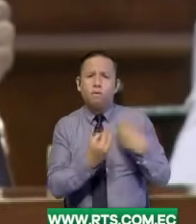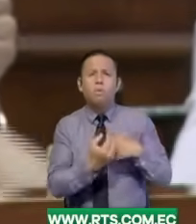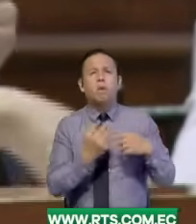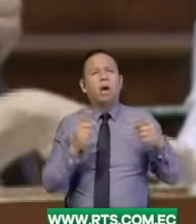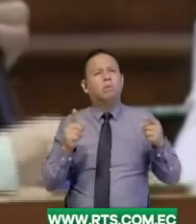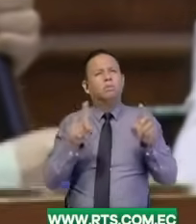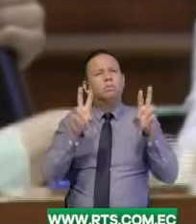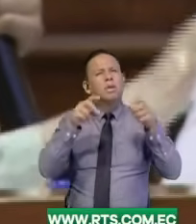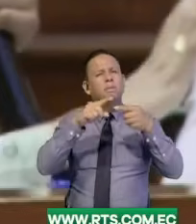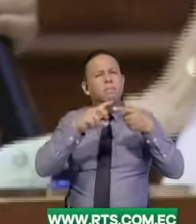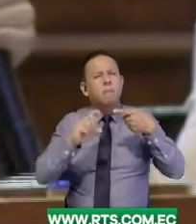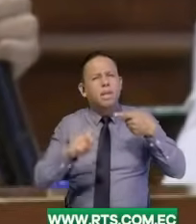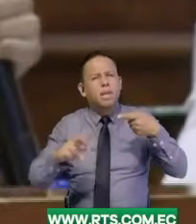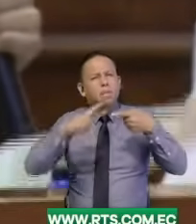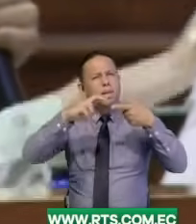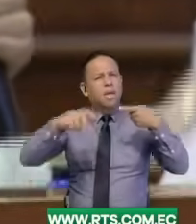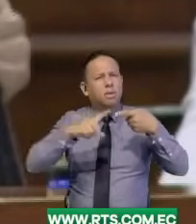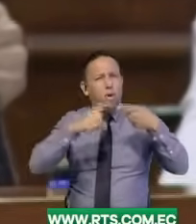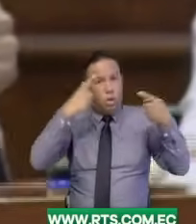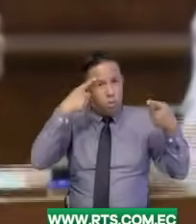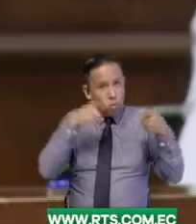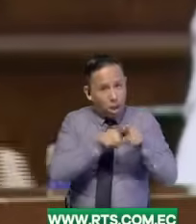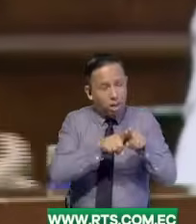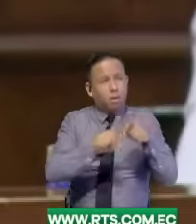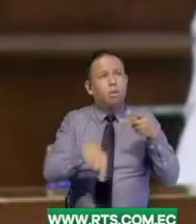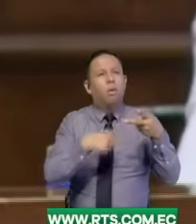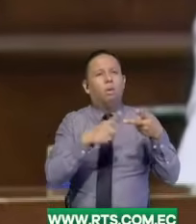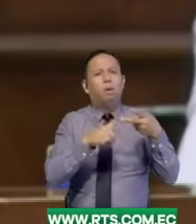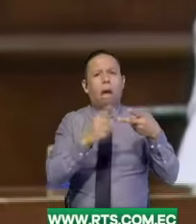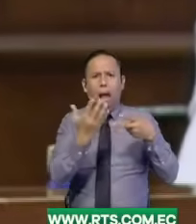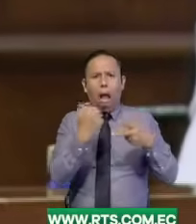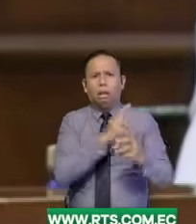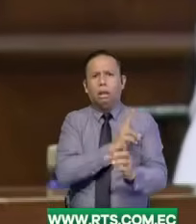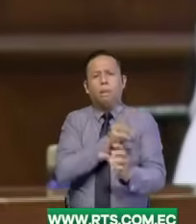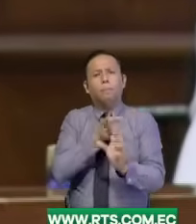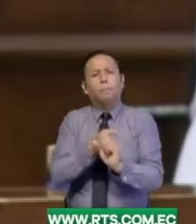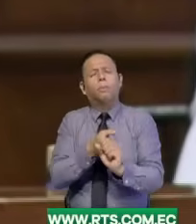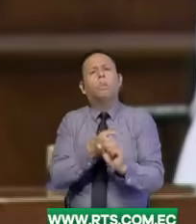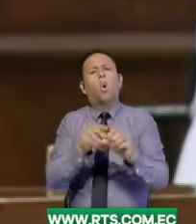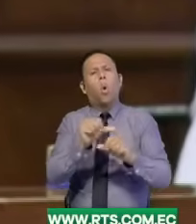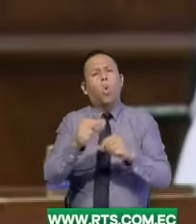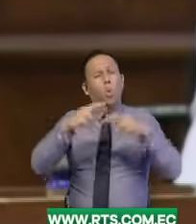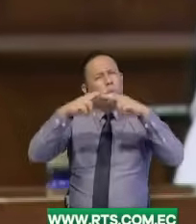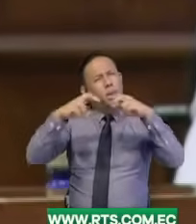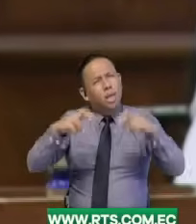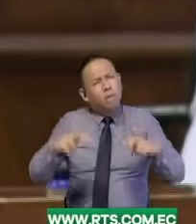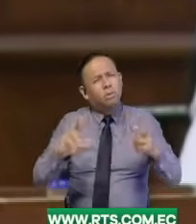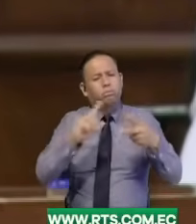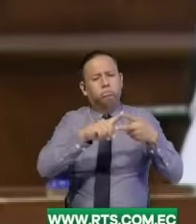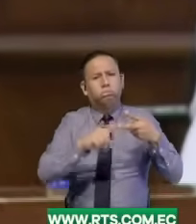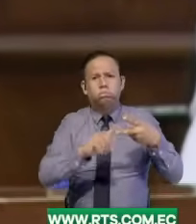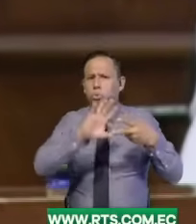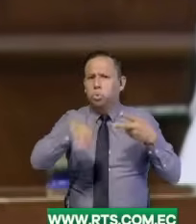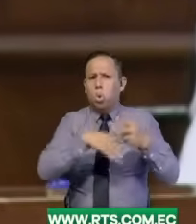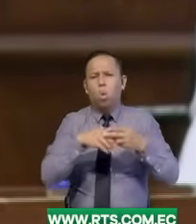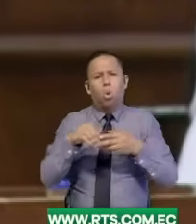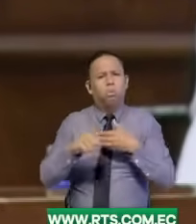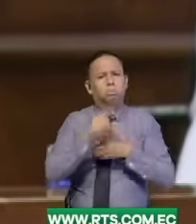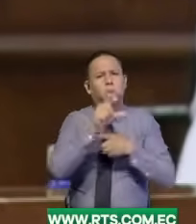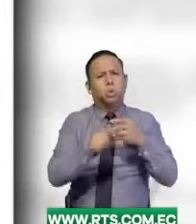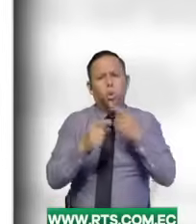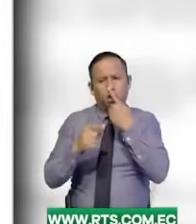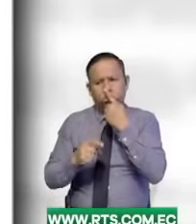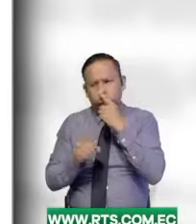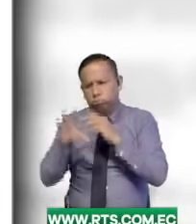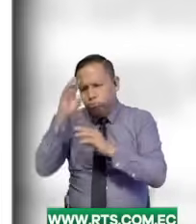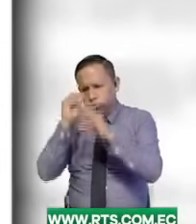Encuentro que están ahora y que formaban parte de León de Troya estén a disposición de la